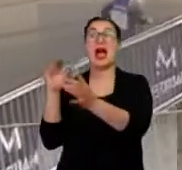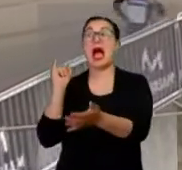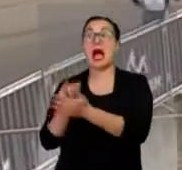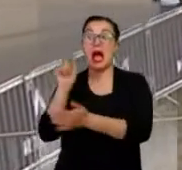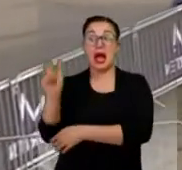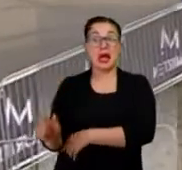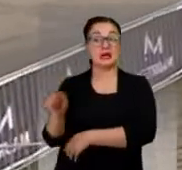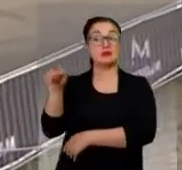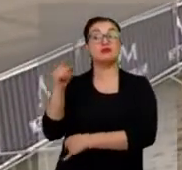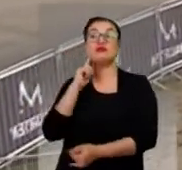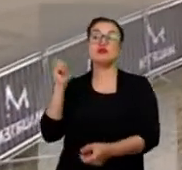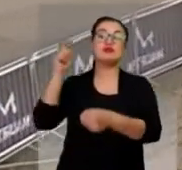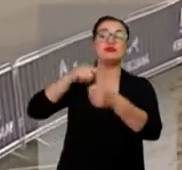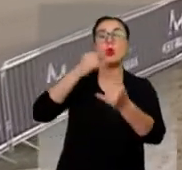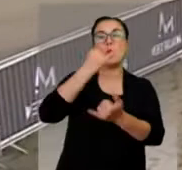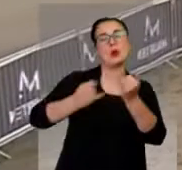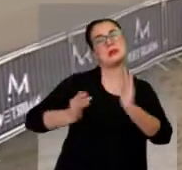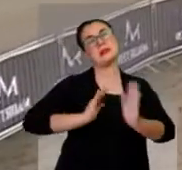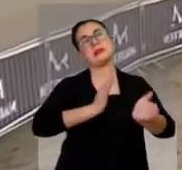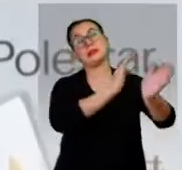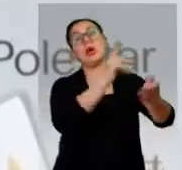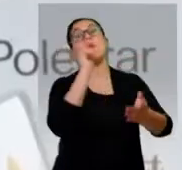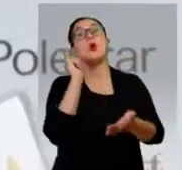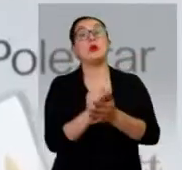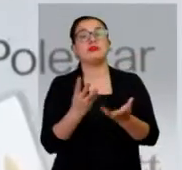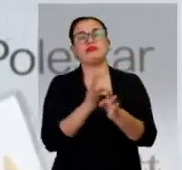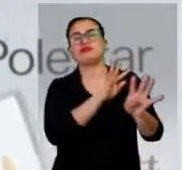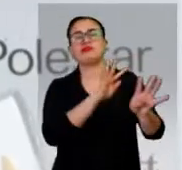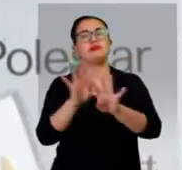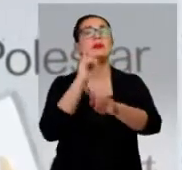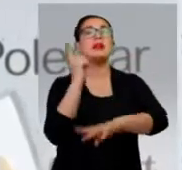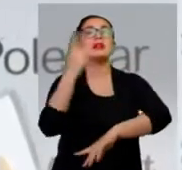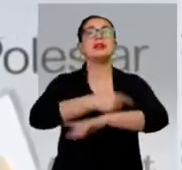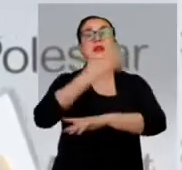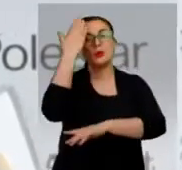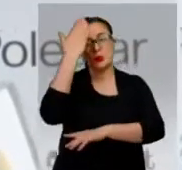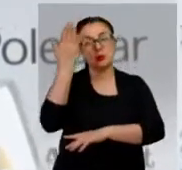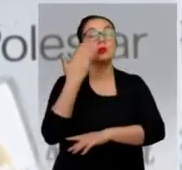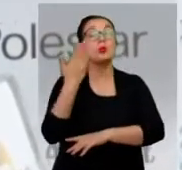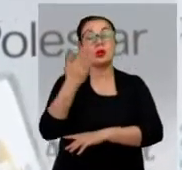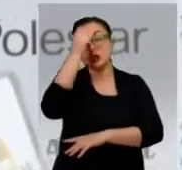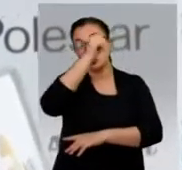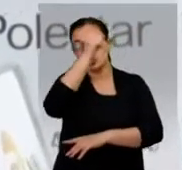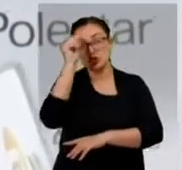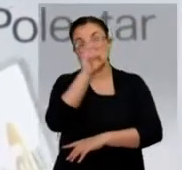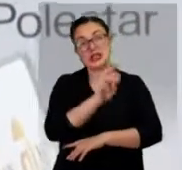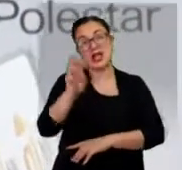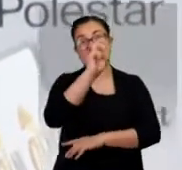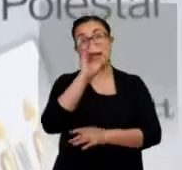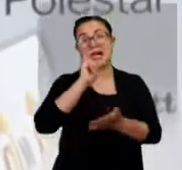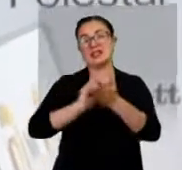últimos en entrar en competencia, ya que la maratón se disputará hasta el domingo 8 de agosto, el día de la clausura de los Juegos.